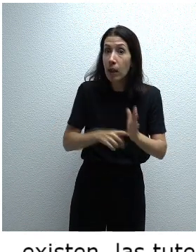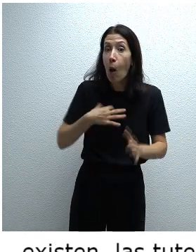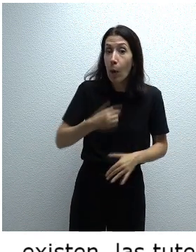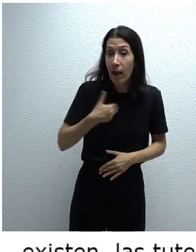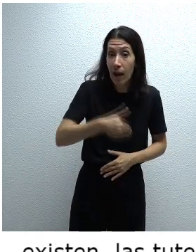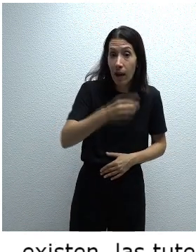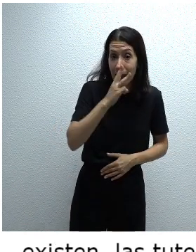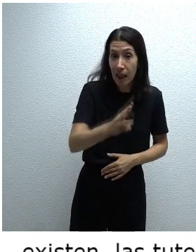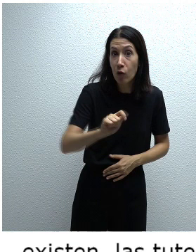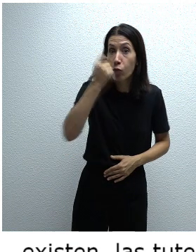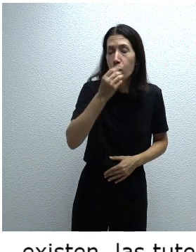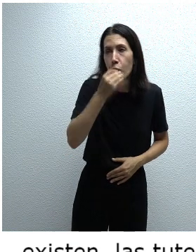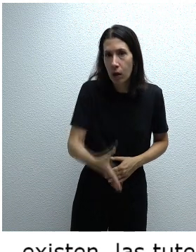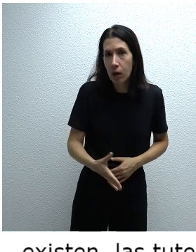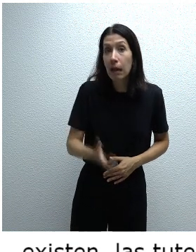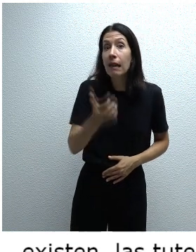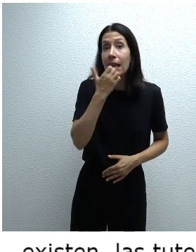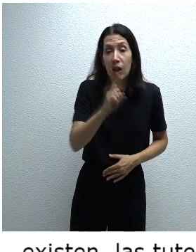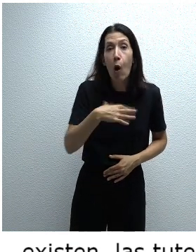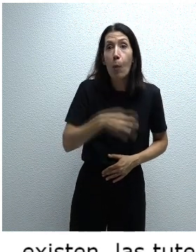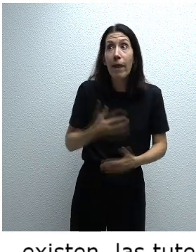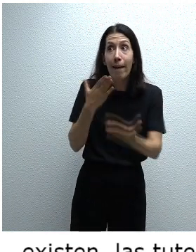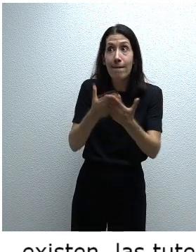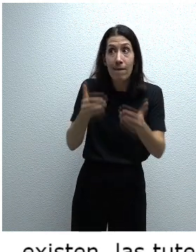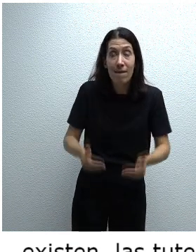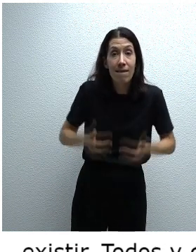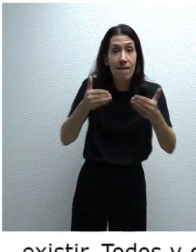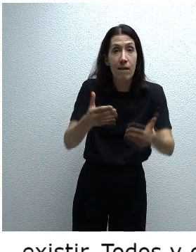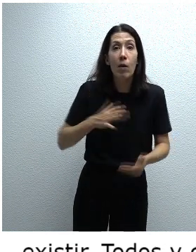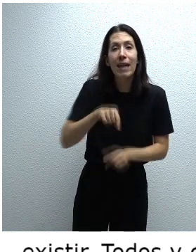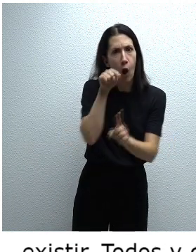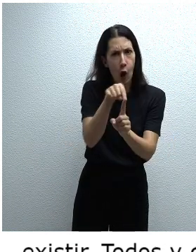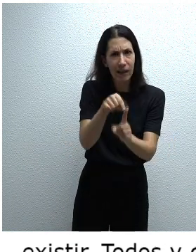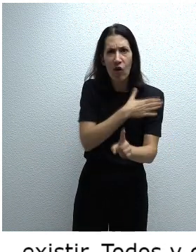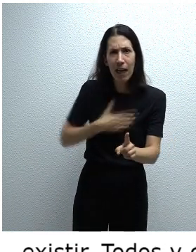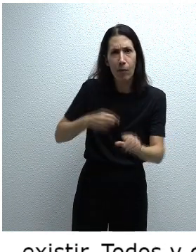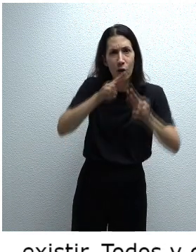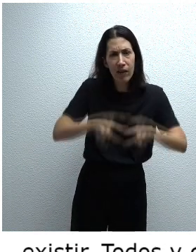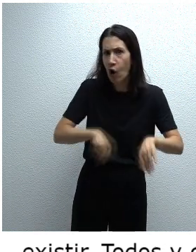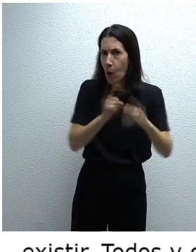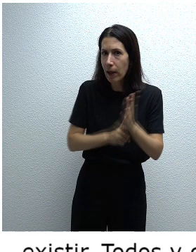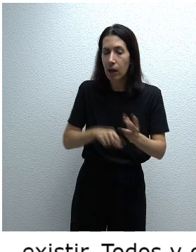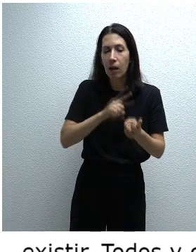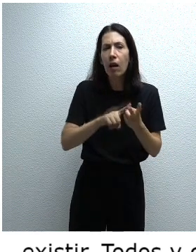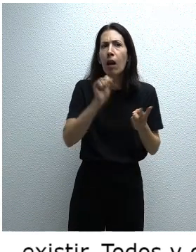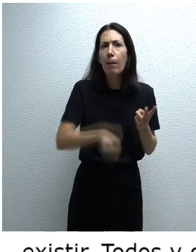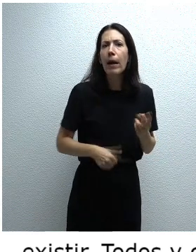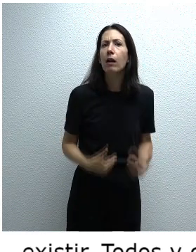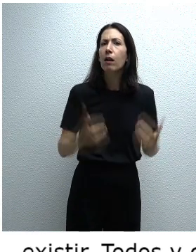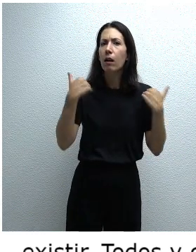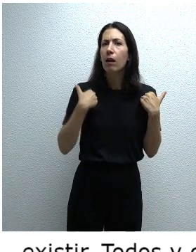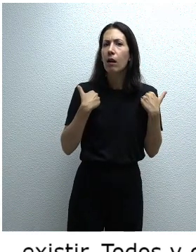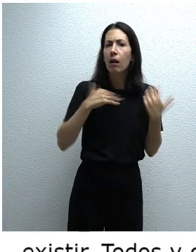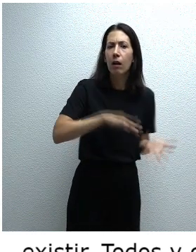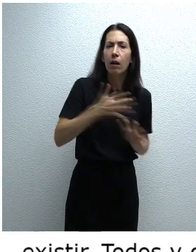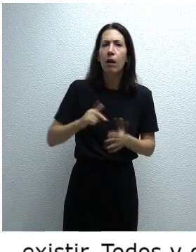3 años? Perfecto. ¿Que no? Pues a lo mejor tendremos que pedir una demora, pero ese es el objetivo. Muy bien. Y la responsabilidad de realizar e implementar el plan de